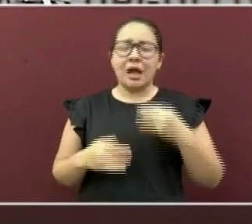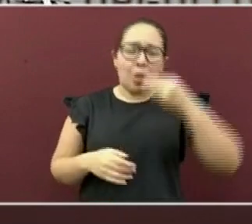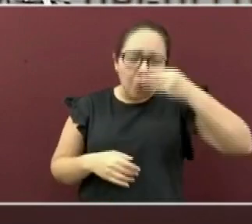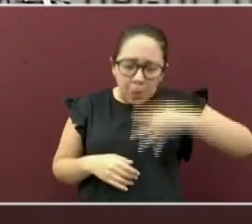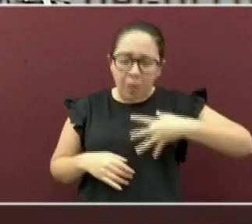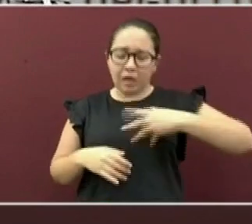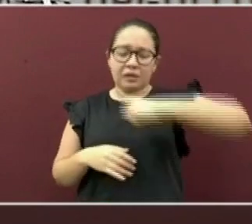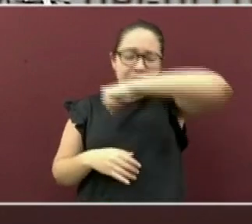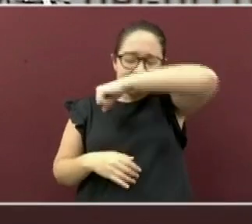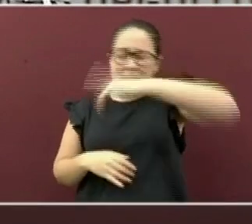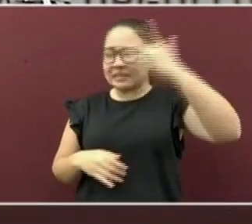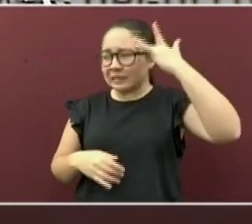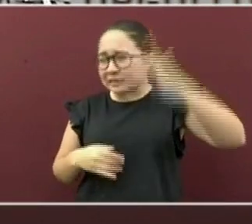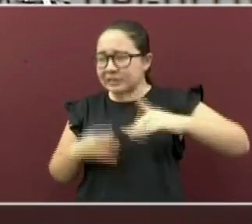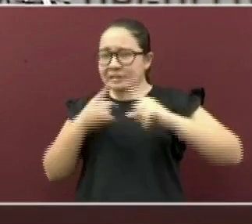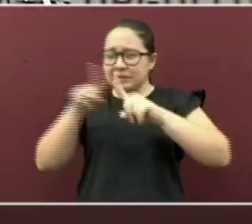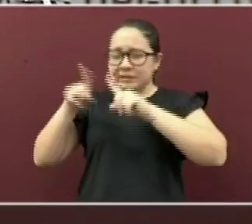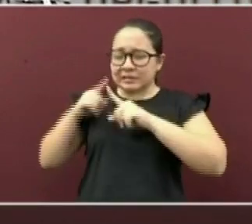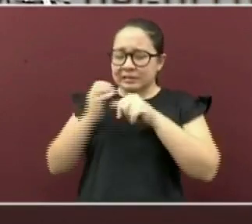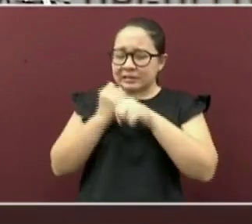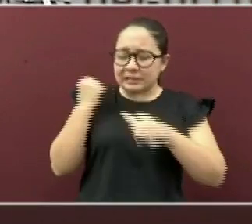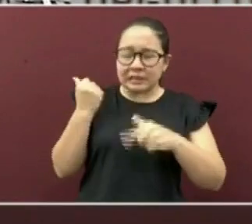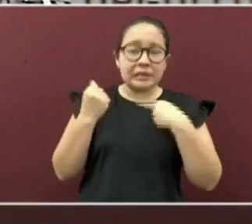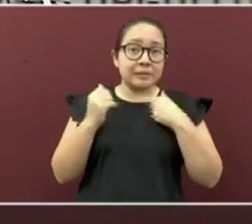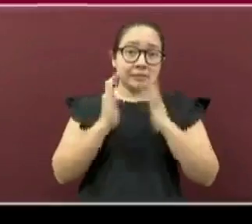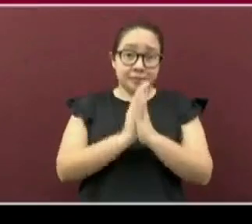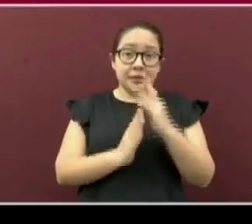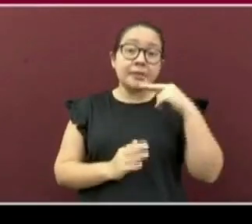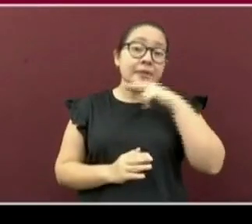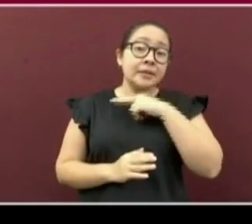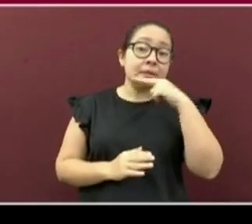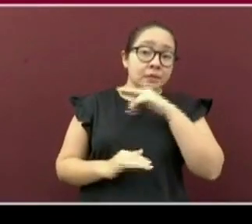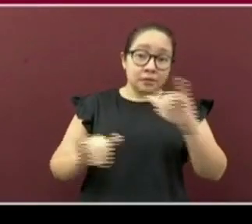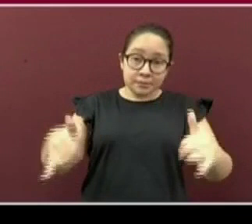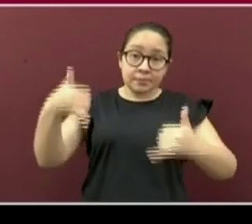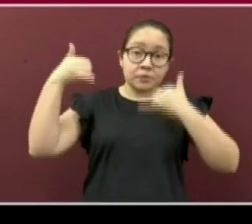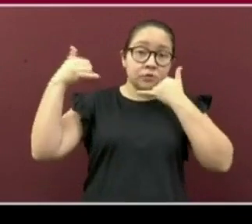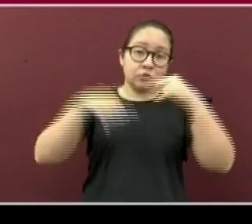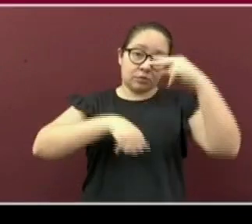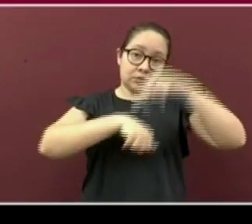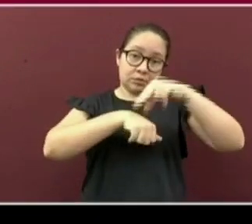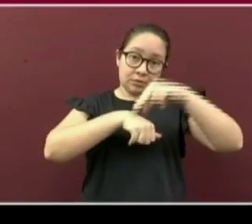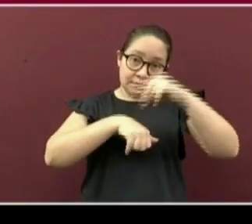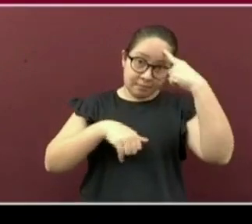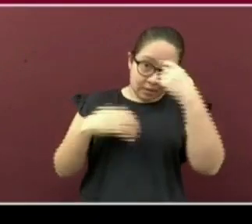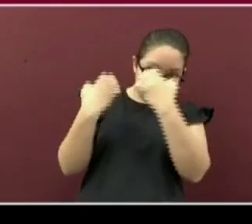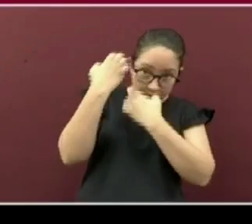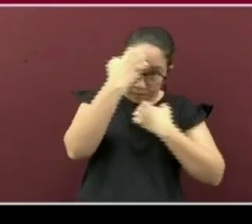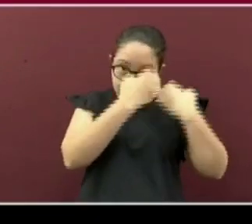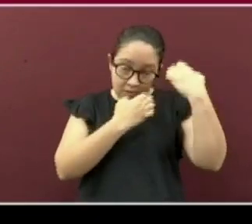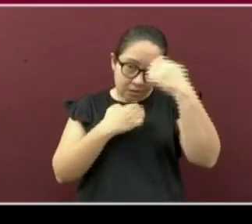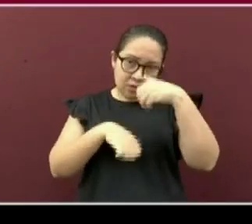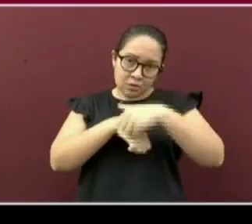inmediatamente con su médico para valoración o puede llamar al teléfono